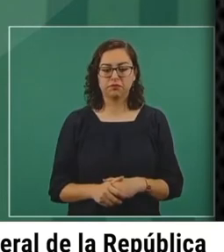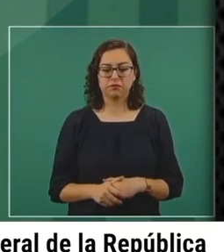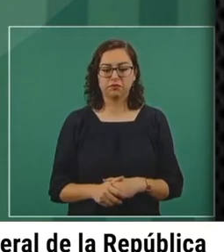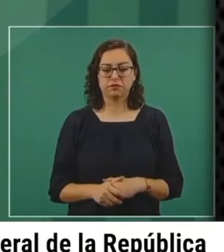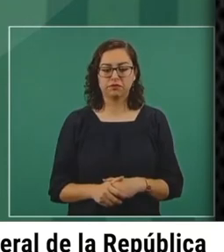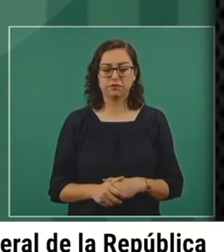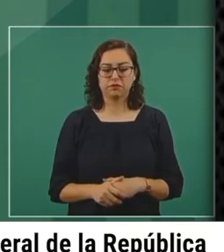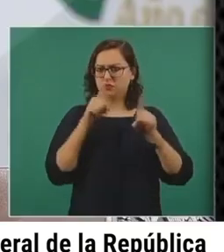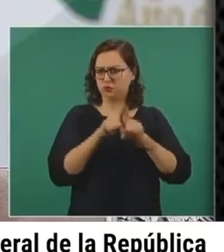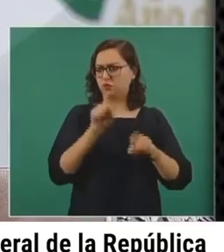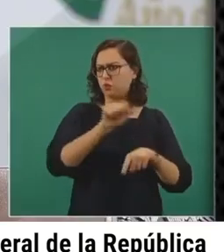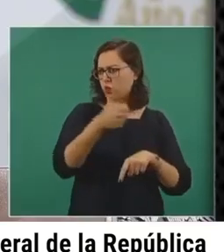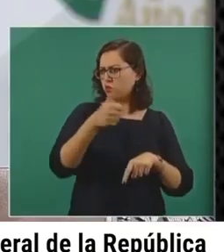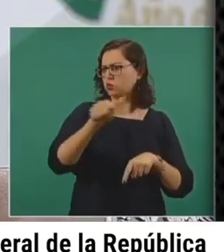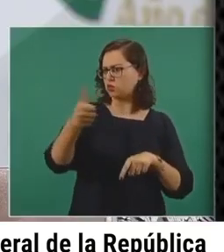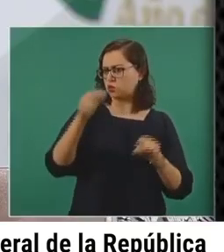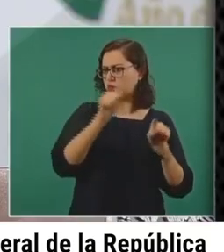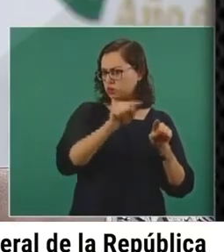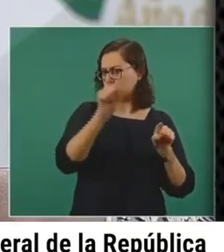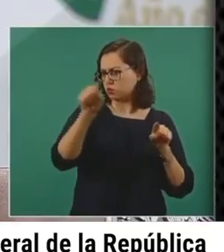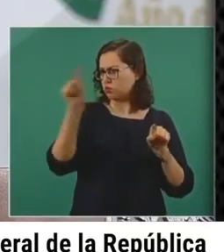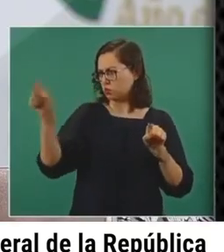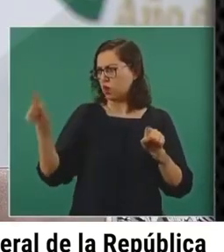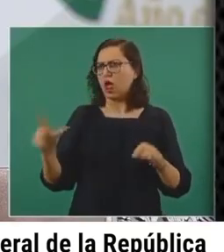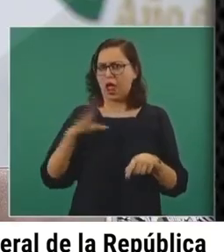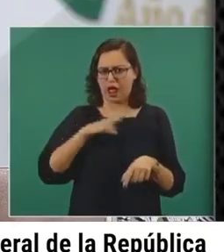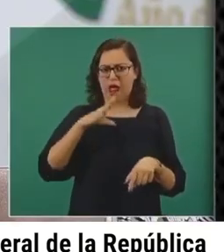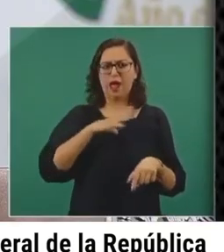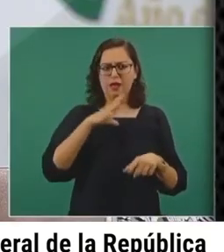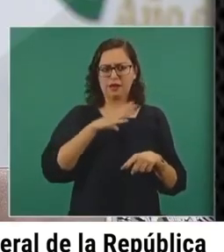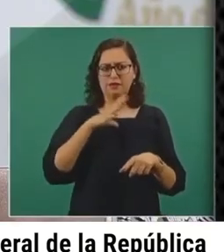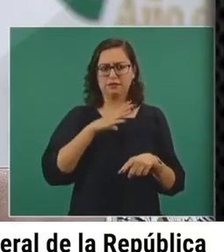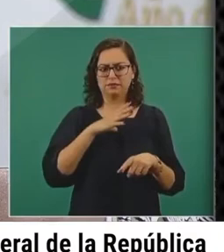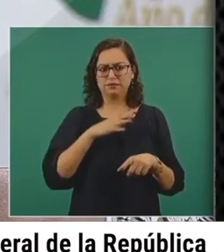electoral, porque queremos que esto